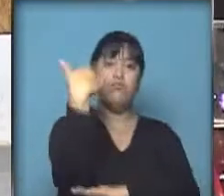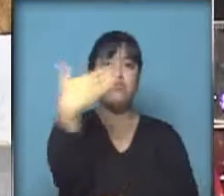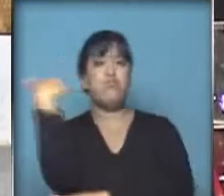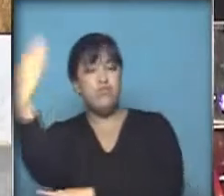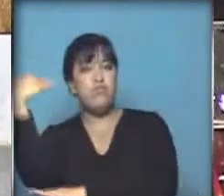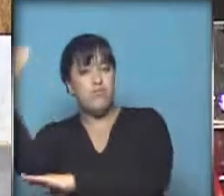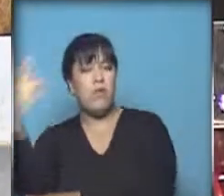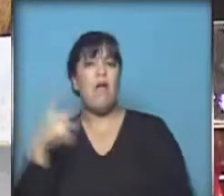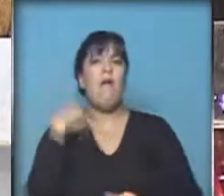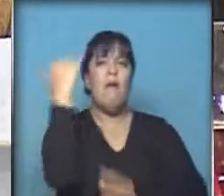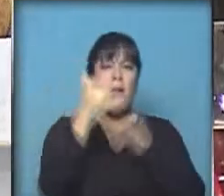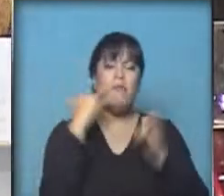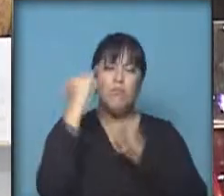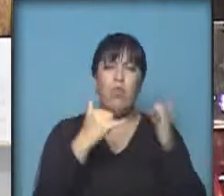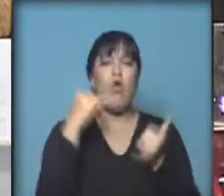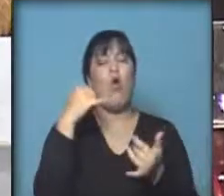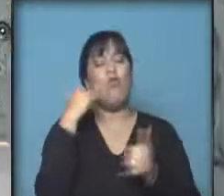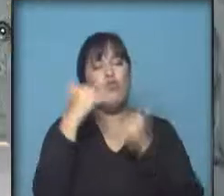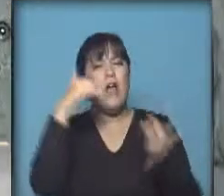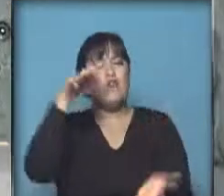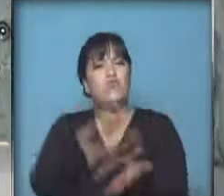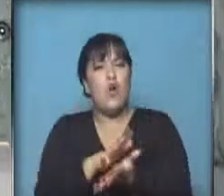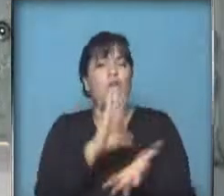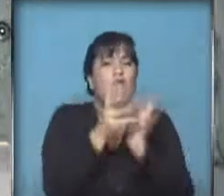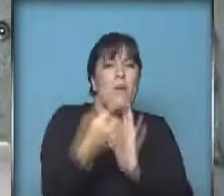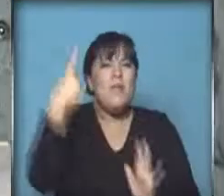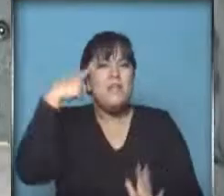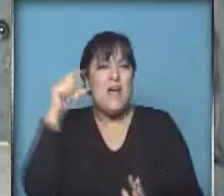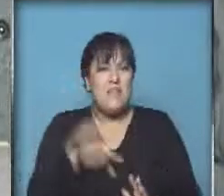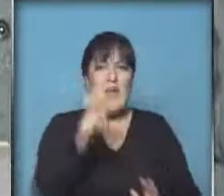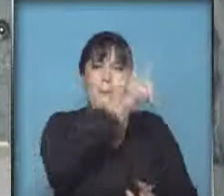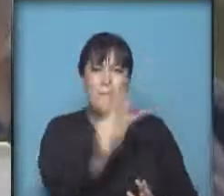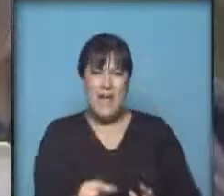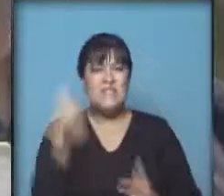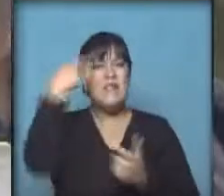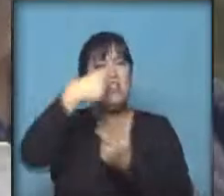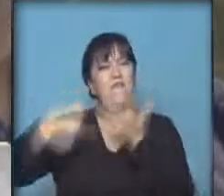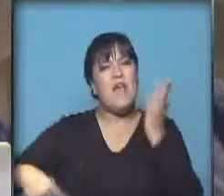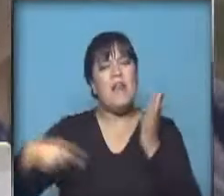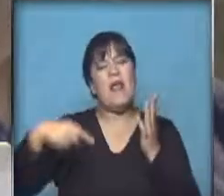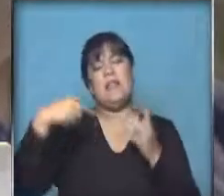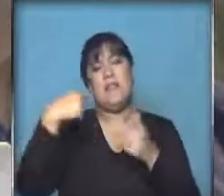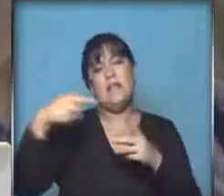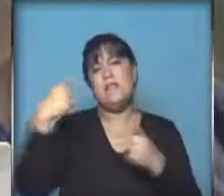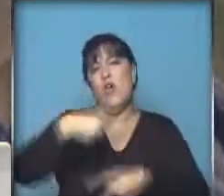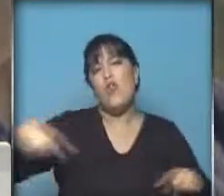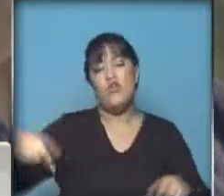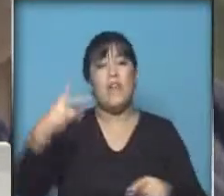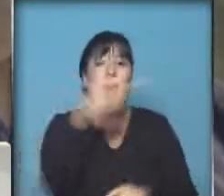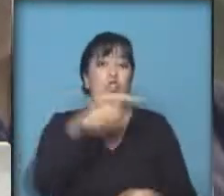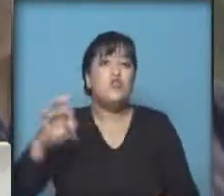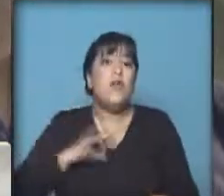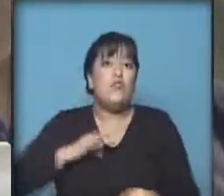cada uno pudo expresar su visión del país en las diversas facetas que nos atravesaron durante más de 200 años de